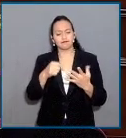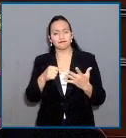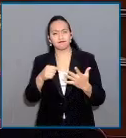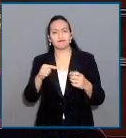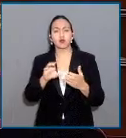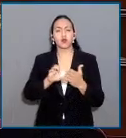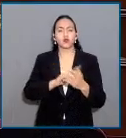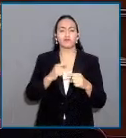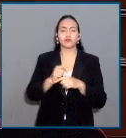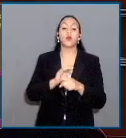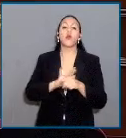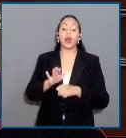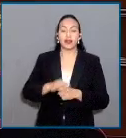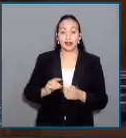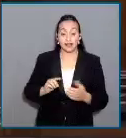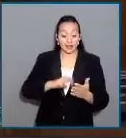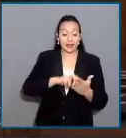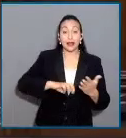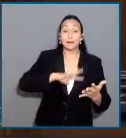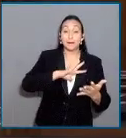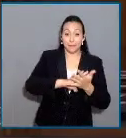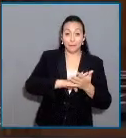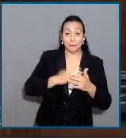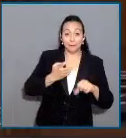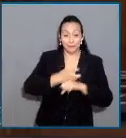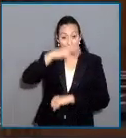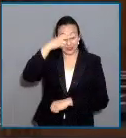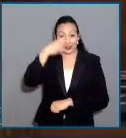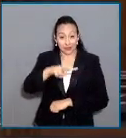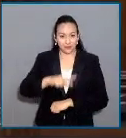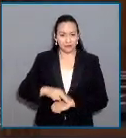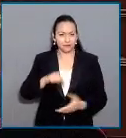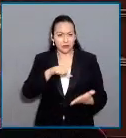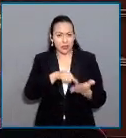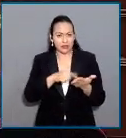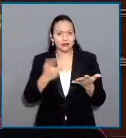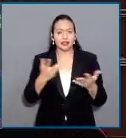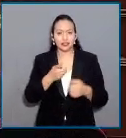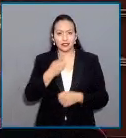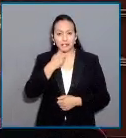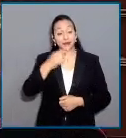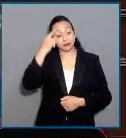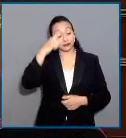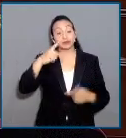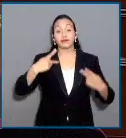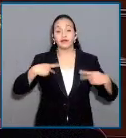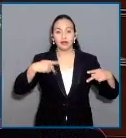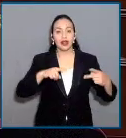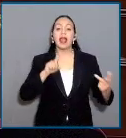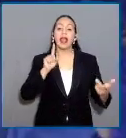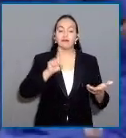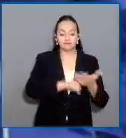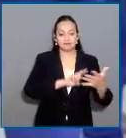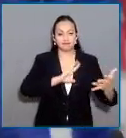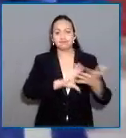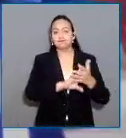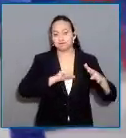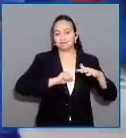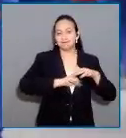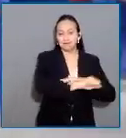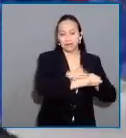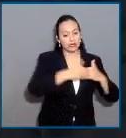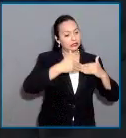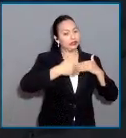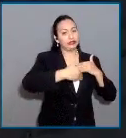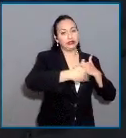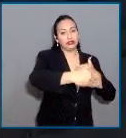del Código Penal del Estado de México que regulaba la prisión vitalicia, ya que anulaba toda posibilidad de las personas